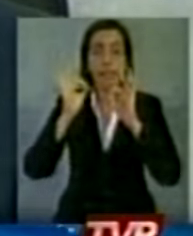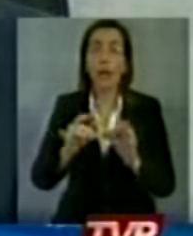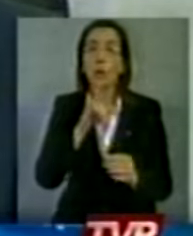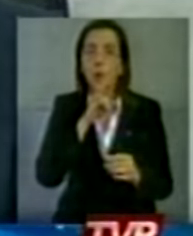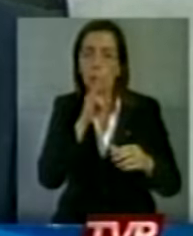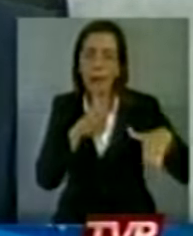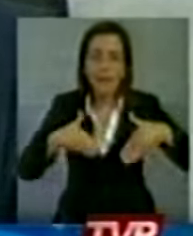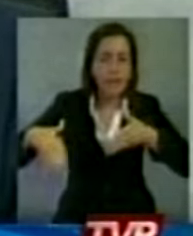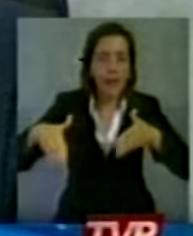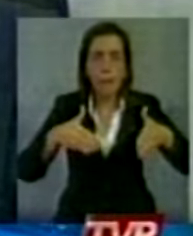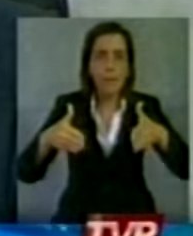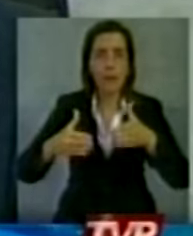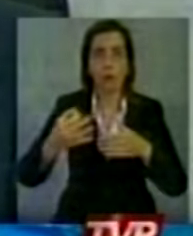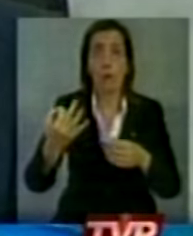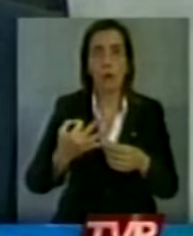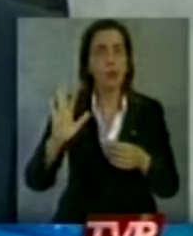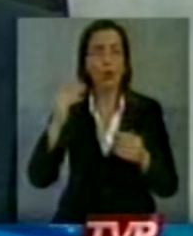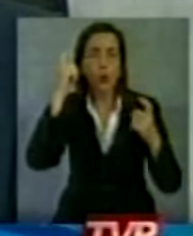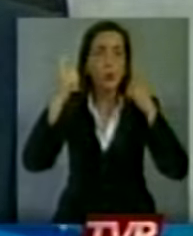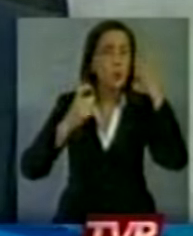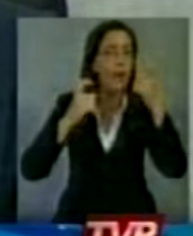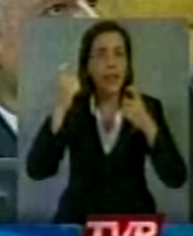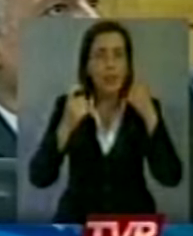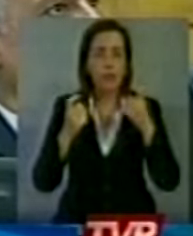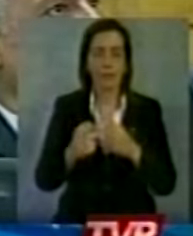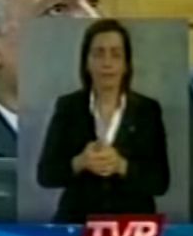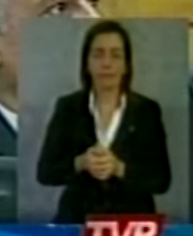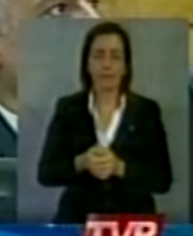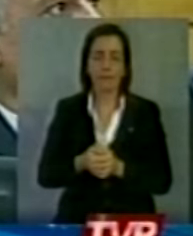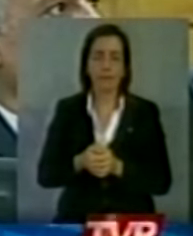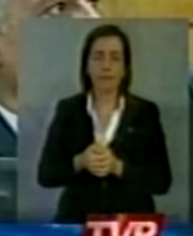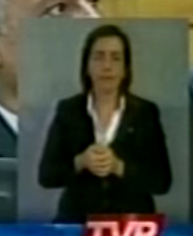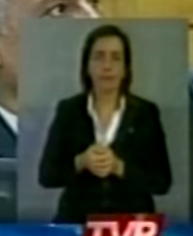por los caminos que nuestras aspiraciones señalan.